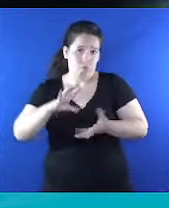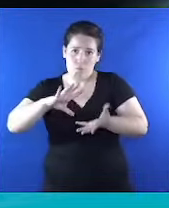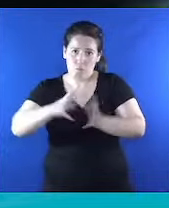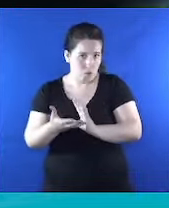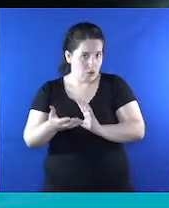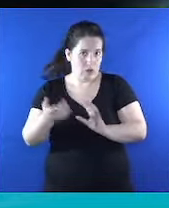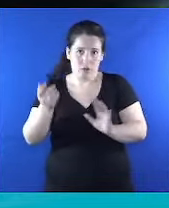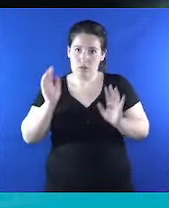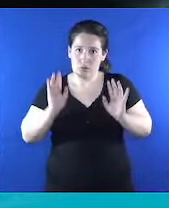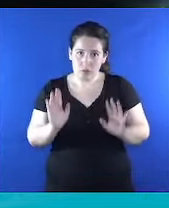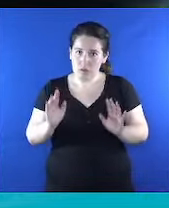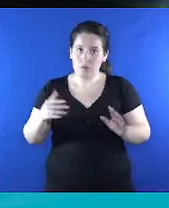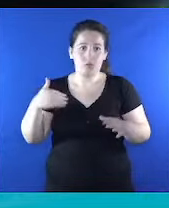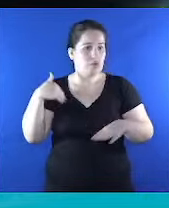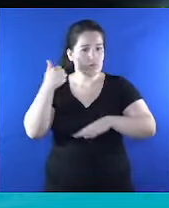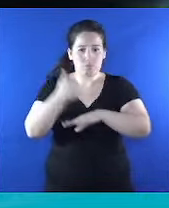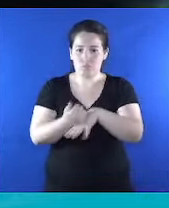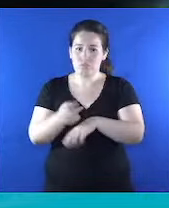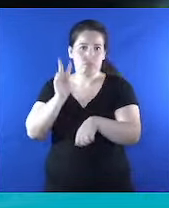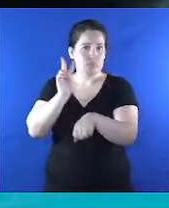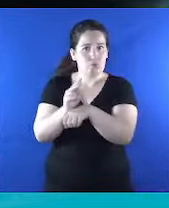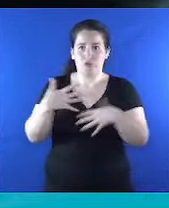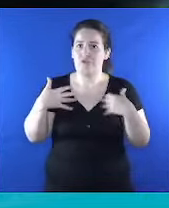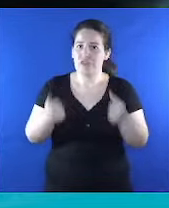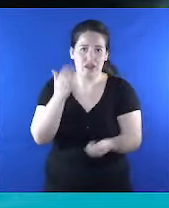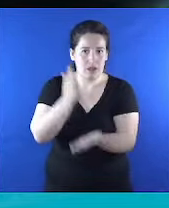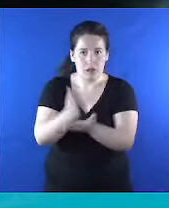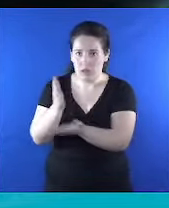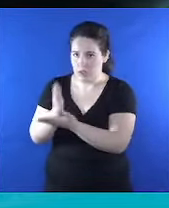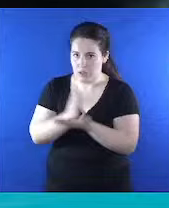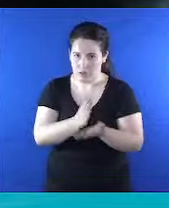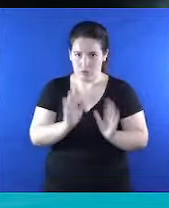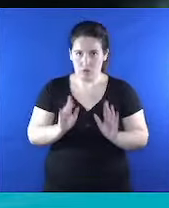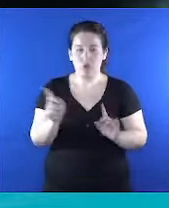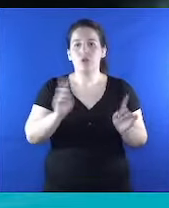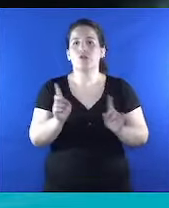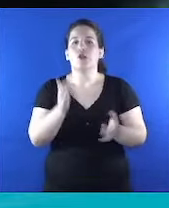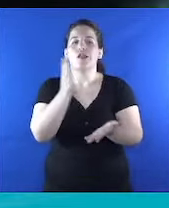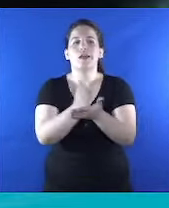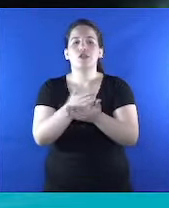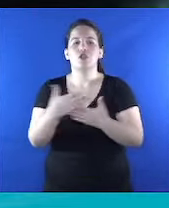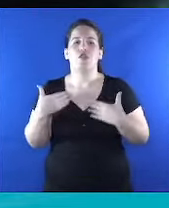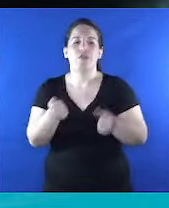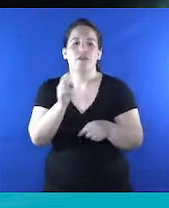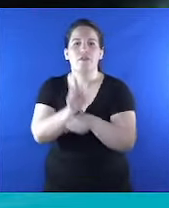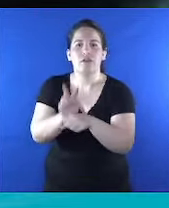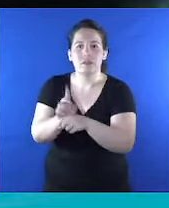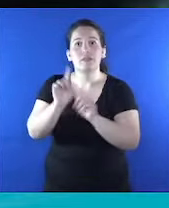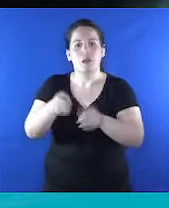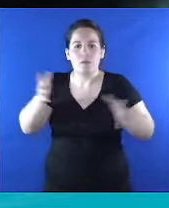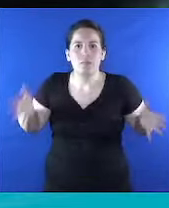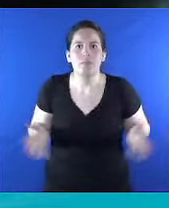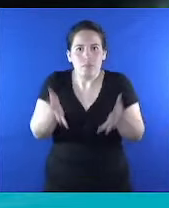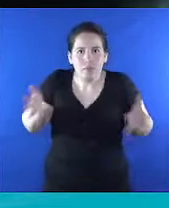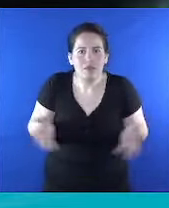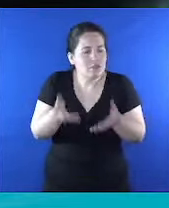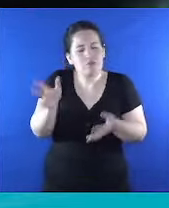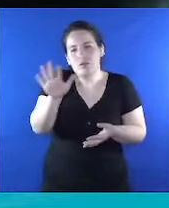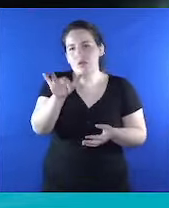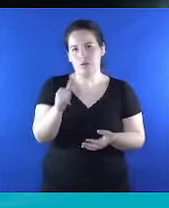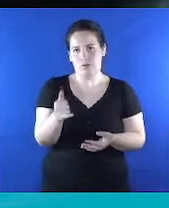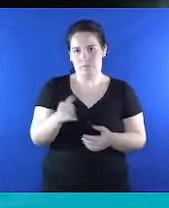se pone al frente de la defensa de esos derechos y trata no solo de defenderlo sino también de promocionarlo con acciones todos los